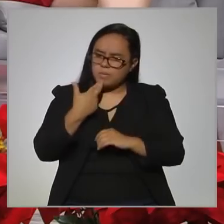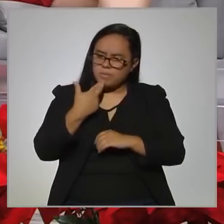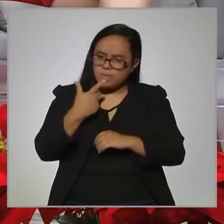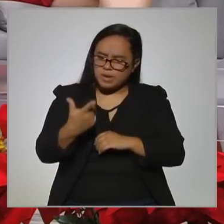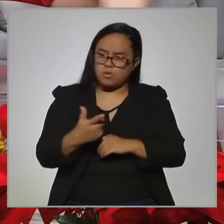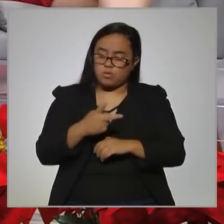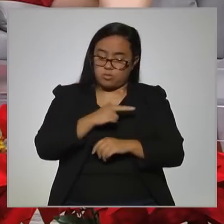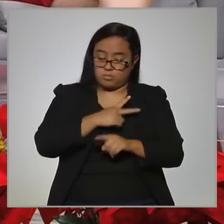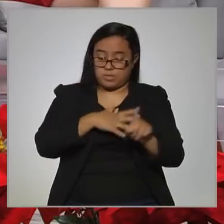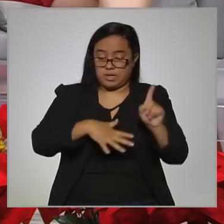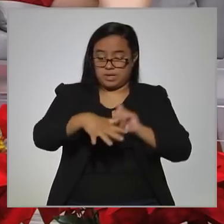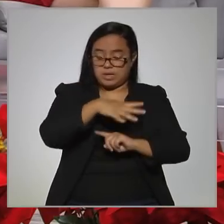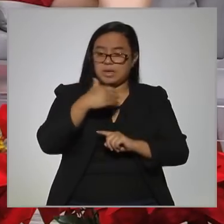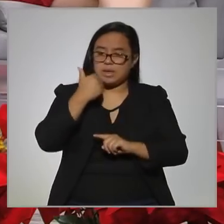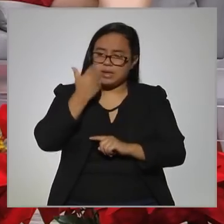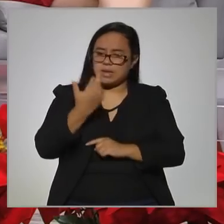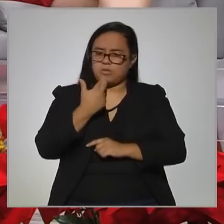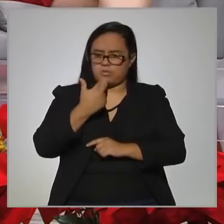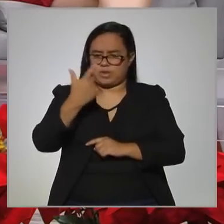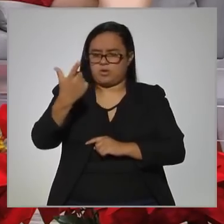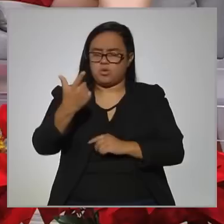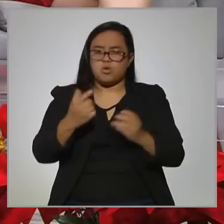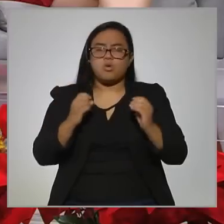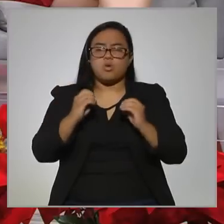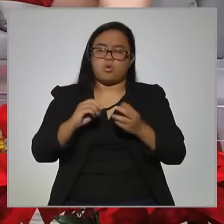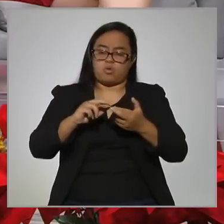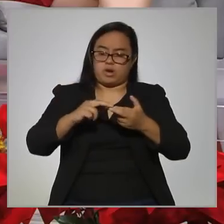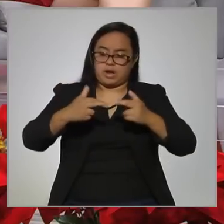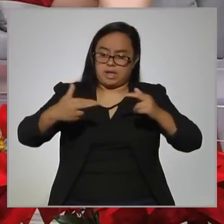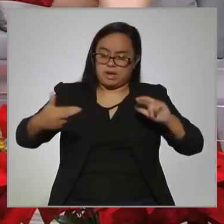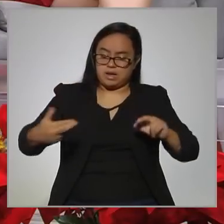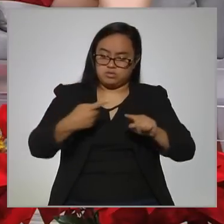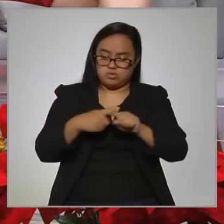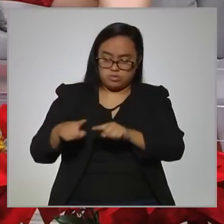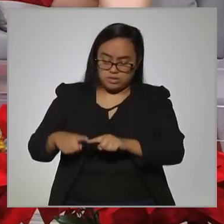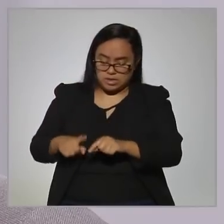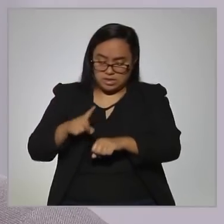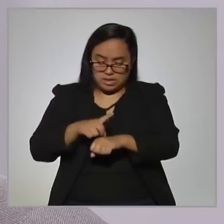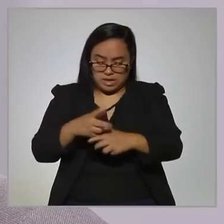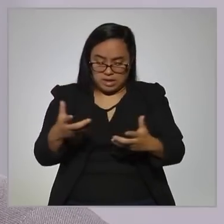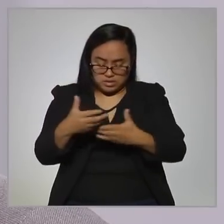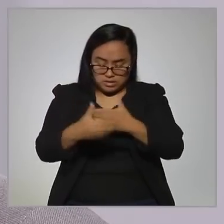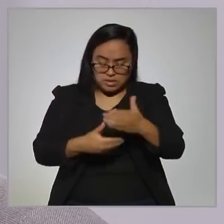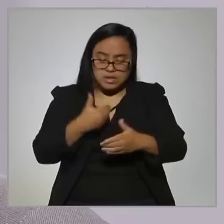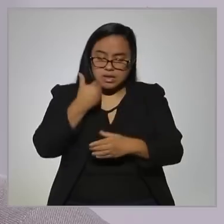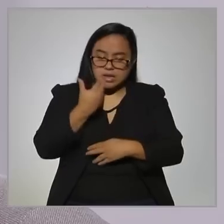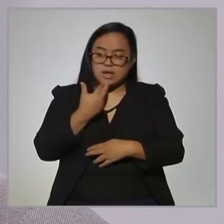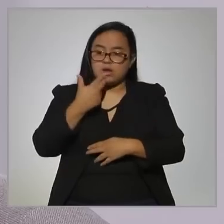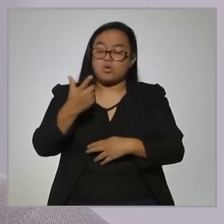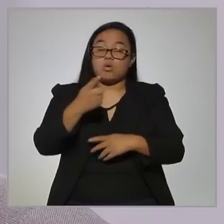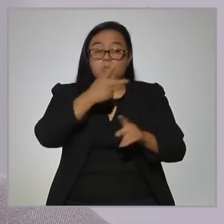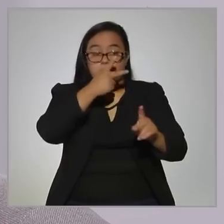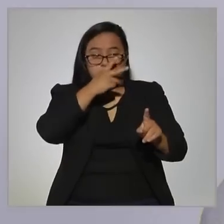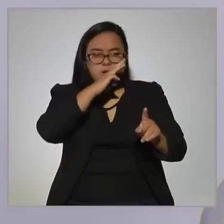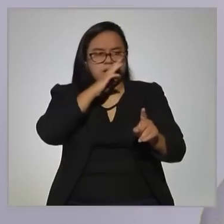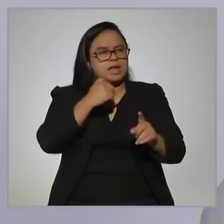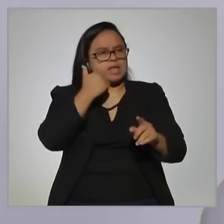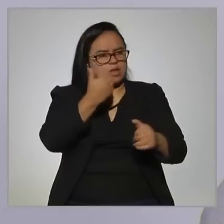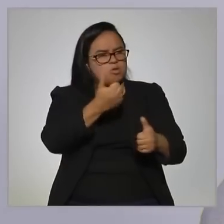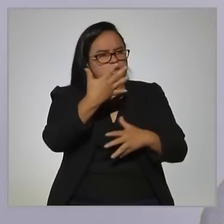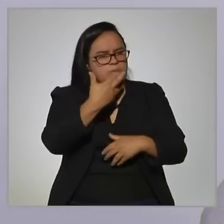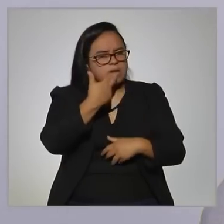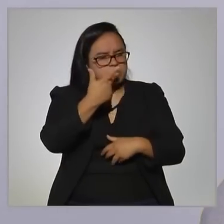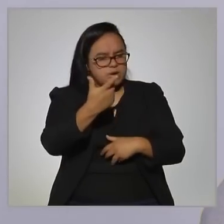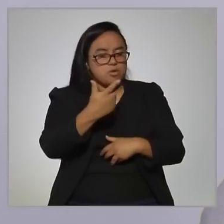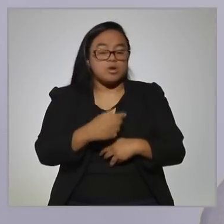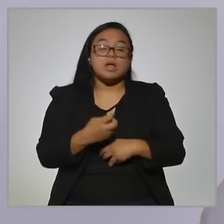mejorar mi entorno, quiero mejorar las relaciones que estoy construyendo en el día a día, llevarme mejor con mi padre, con mi madre, es otro